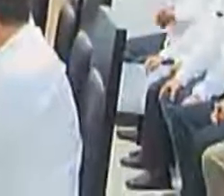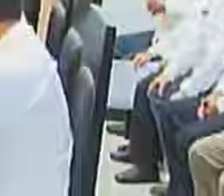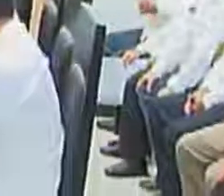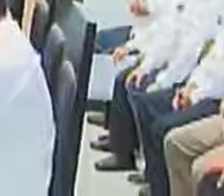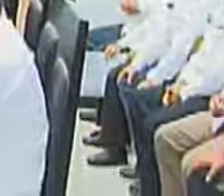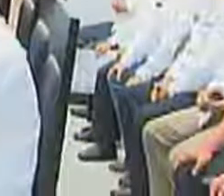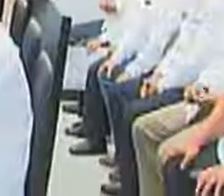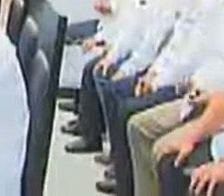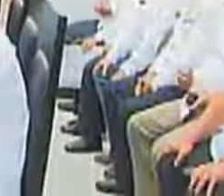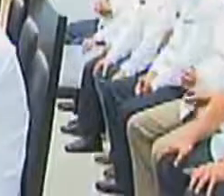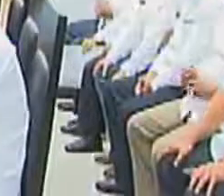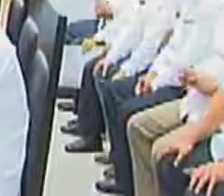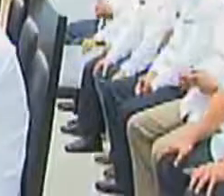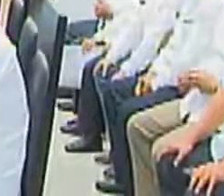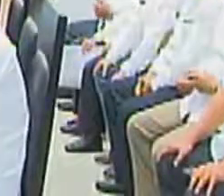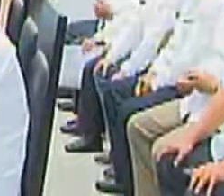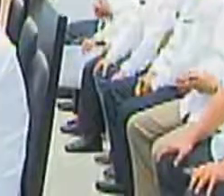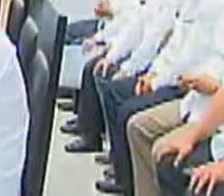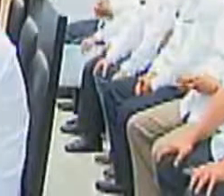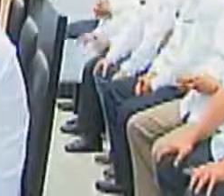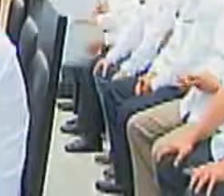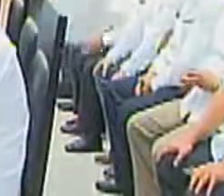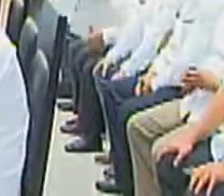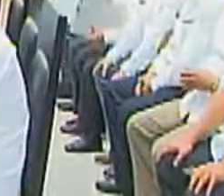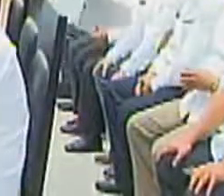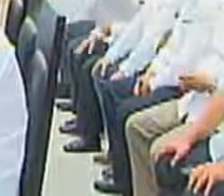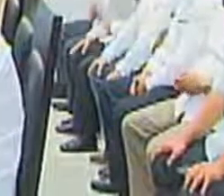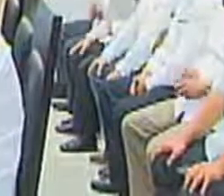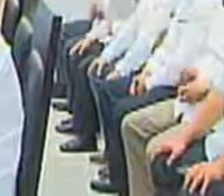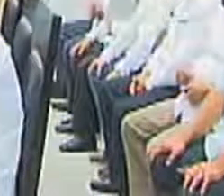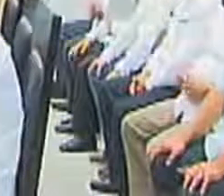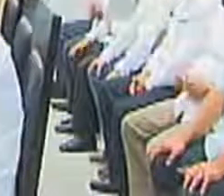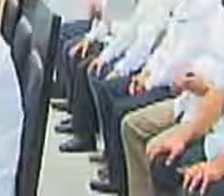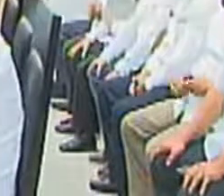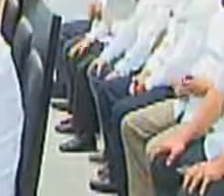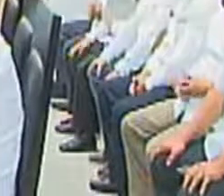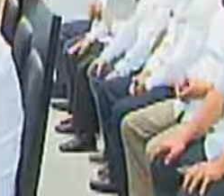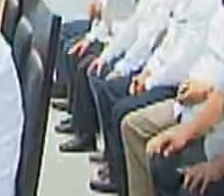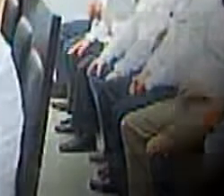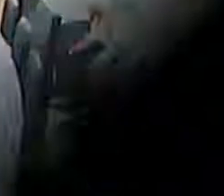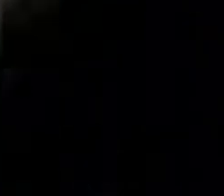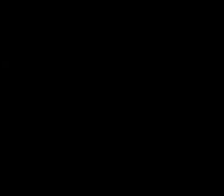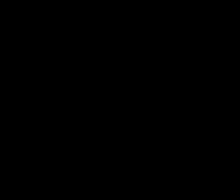salón de usos múltiples dando por concluido los trabajos de esta comisión de agricultura